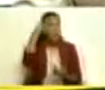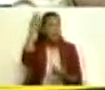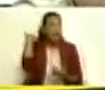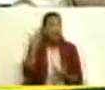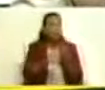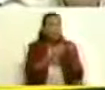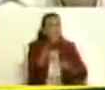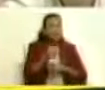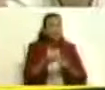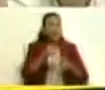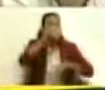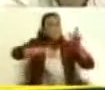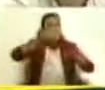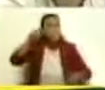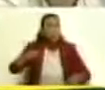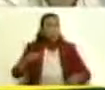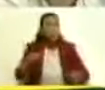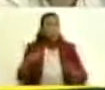hablaba mucho de la